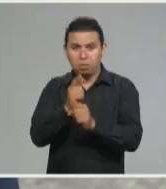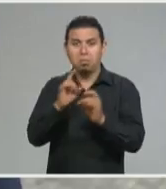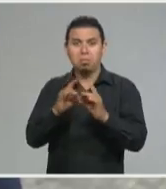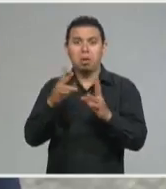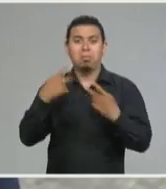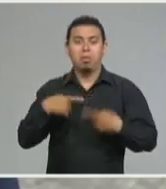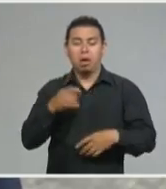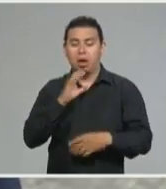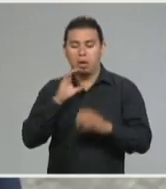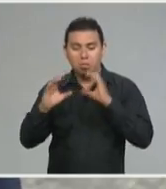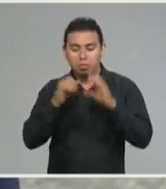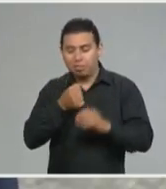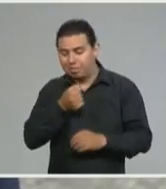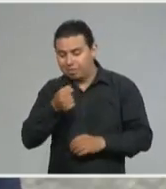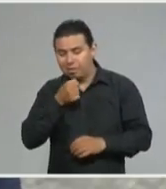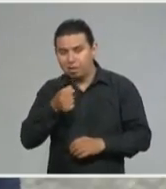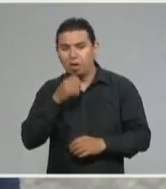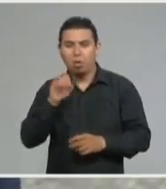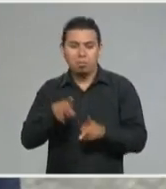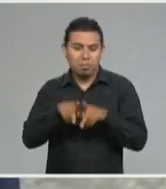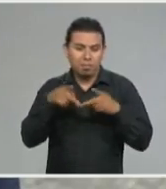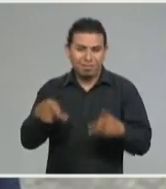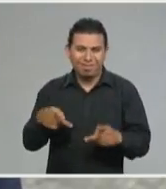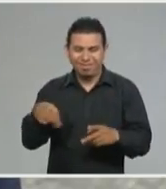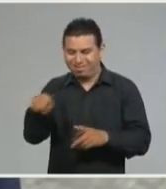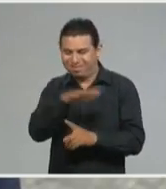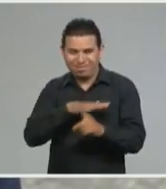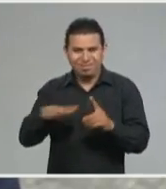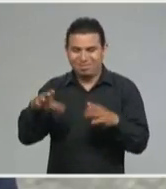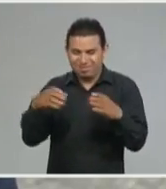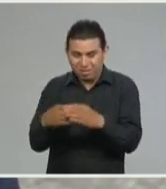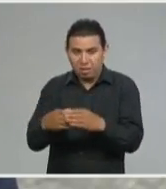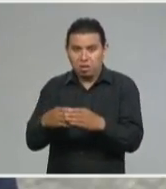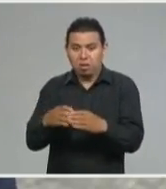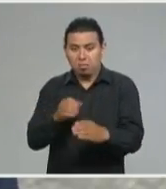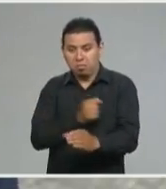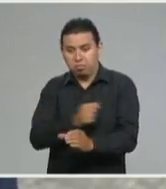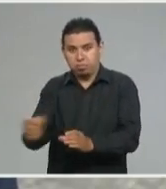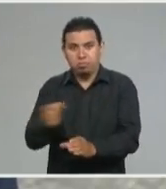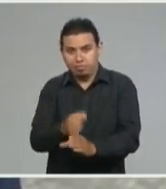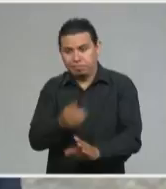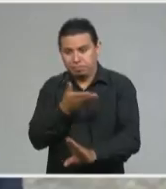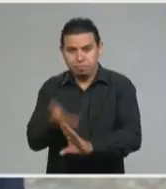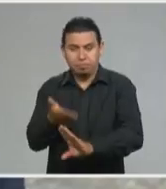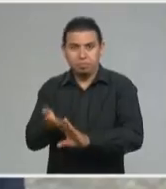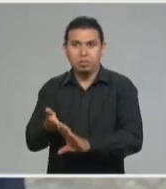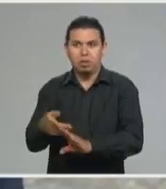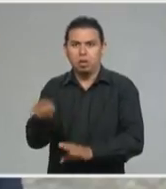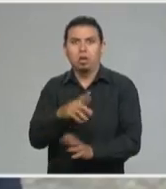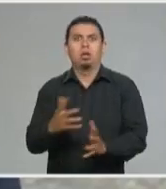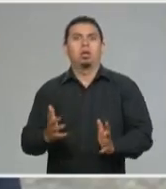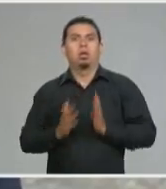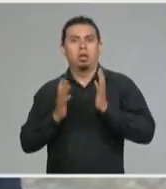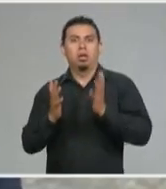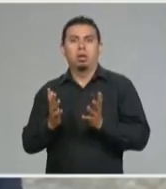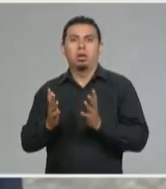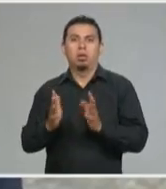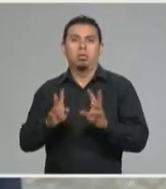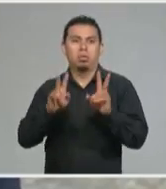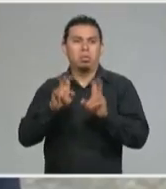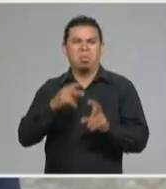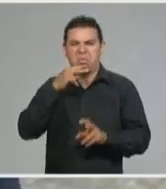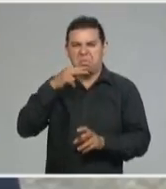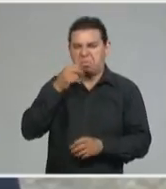comunicador o algún integrante de los medios de comunicación reciba alguna agresión, llamémosles de carácter